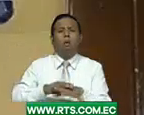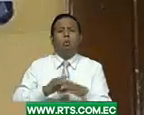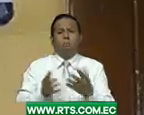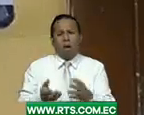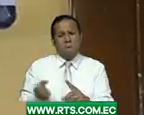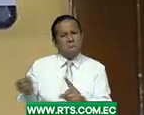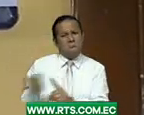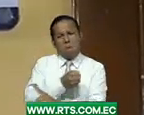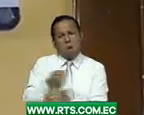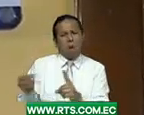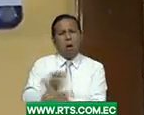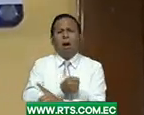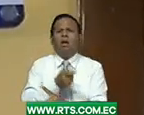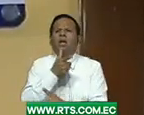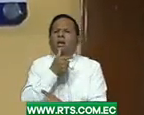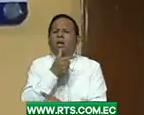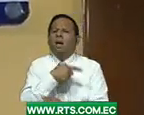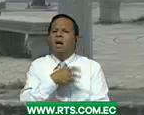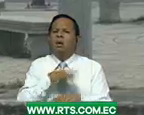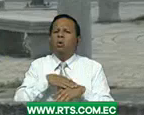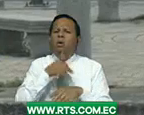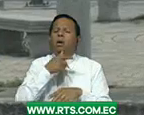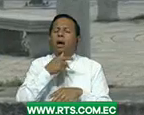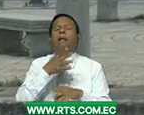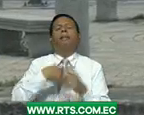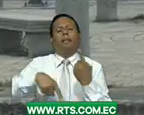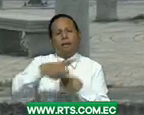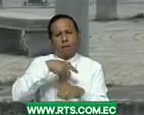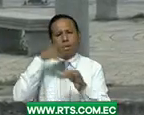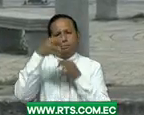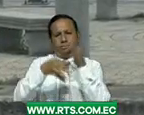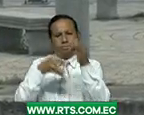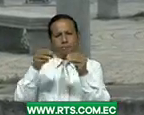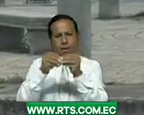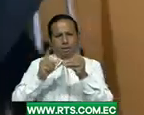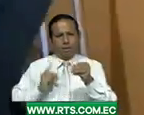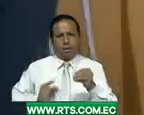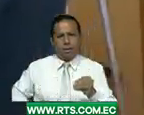Los principales sospechosos, ¿quiénes son? Se los contaremos al regresar.